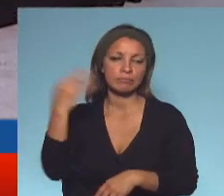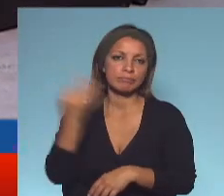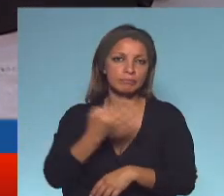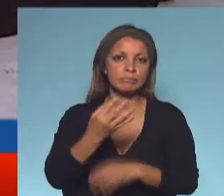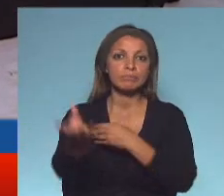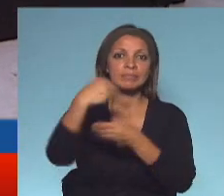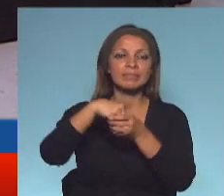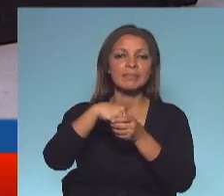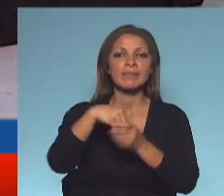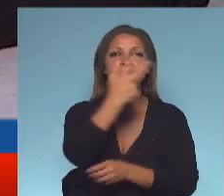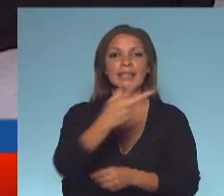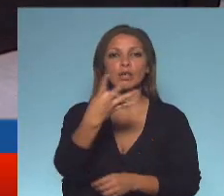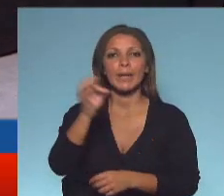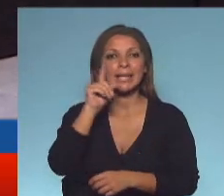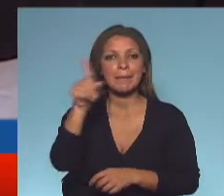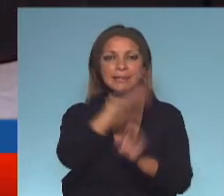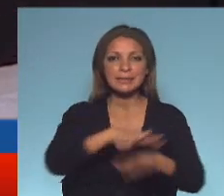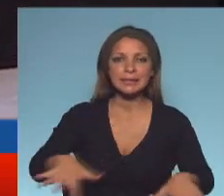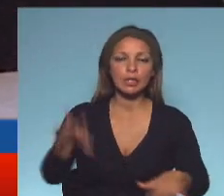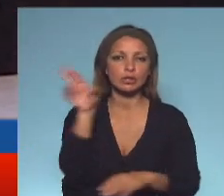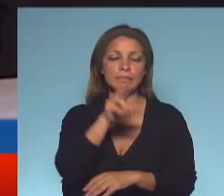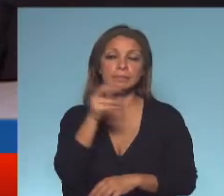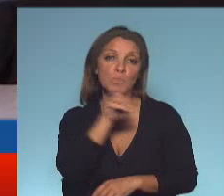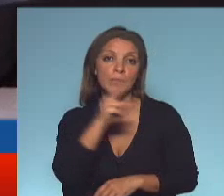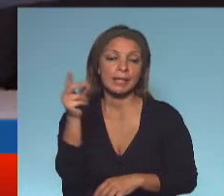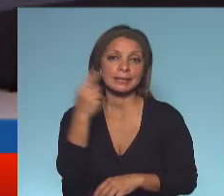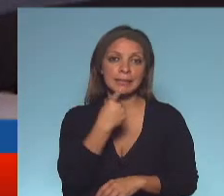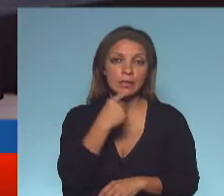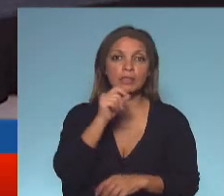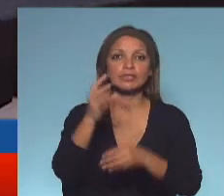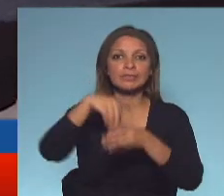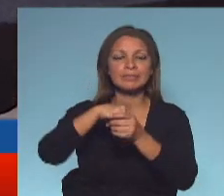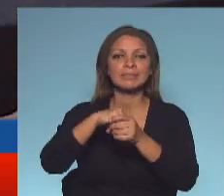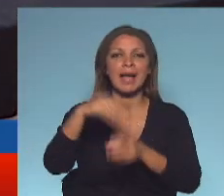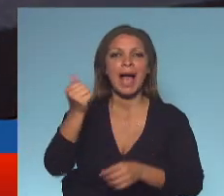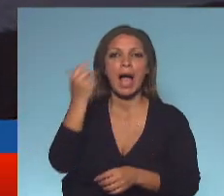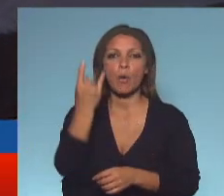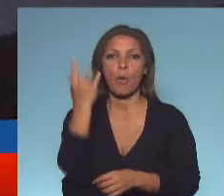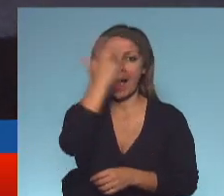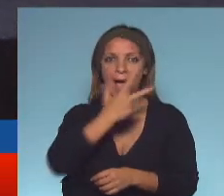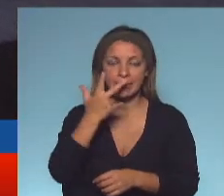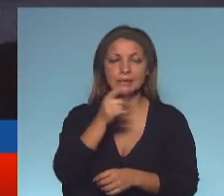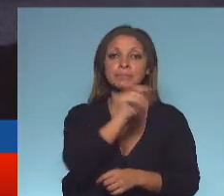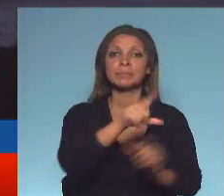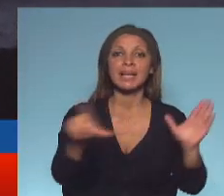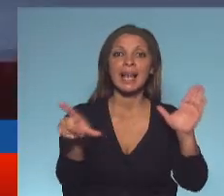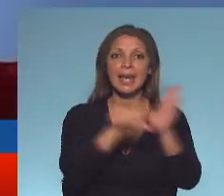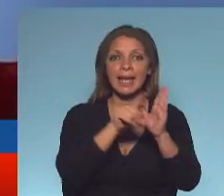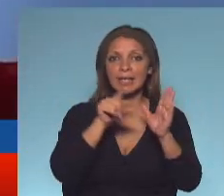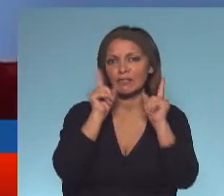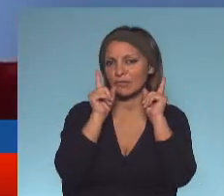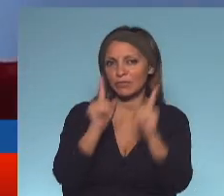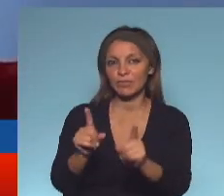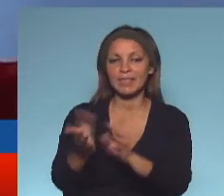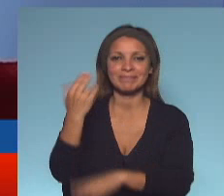a más de 340.000 niños y niñas en la asignación universal por hijo. Una ley que rige en la Argentina hace más de